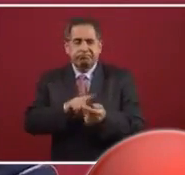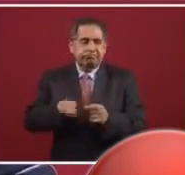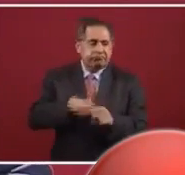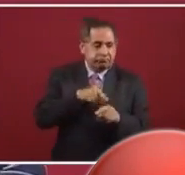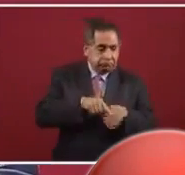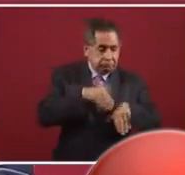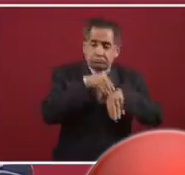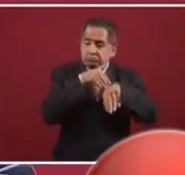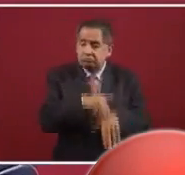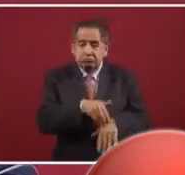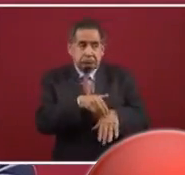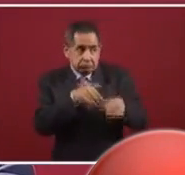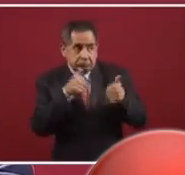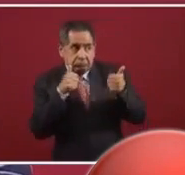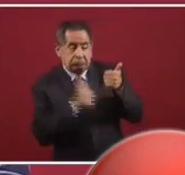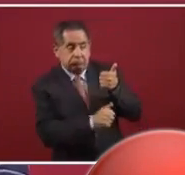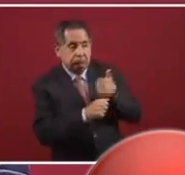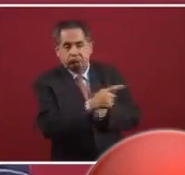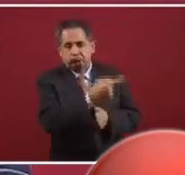al servicio